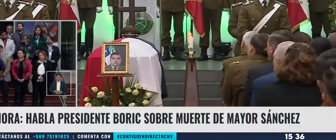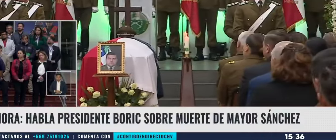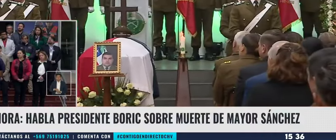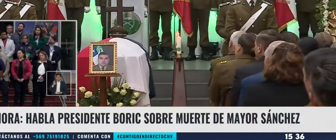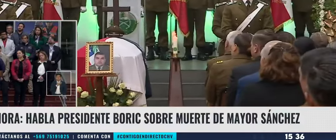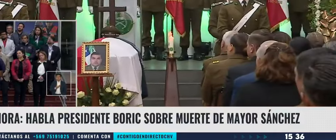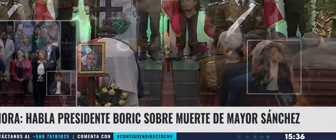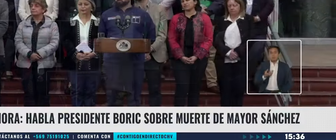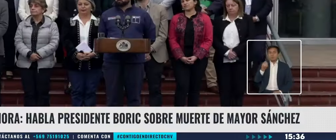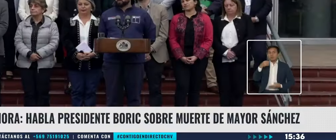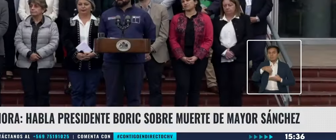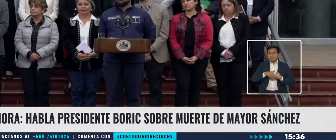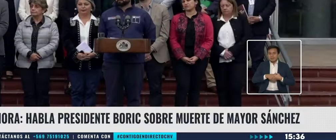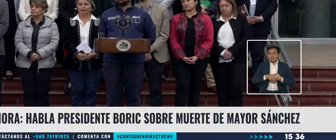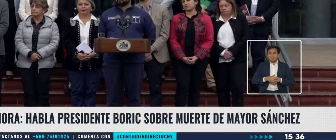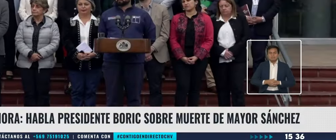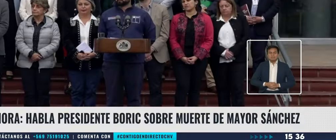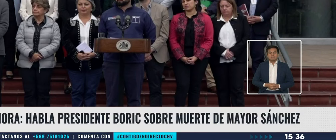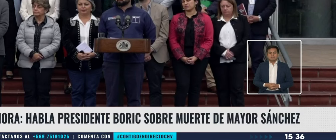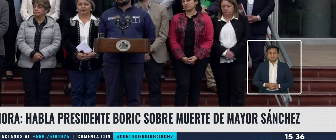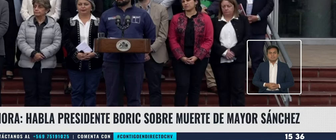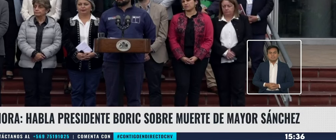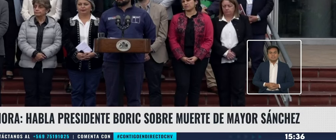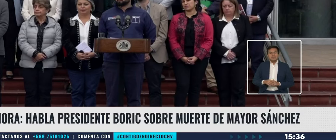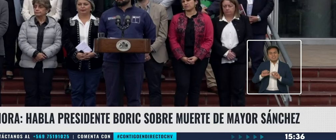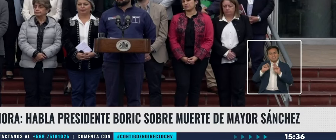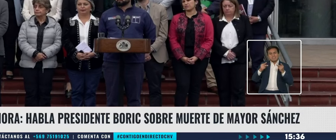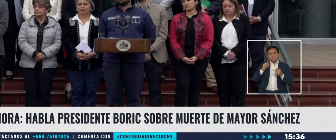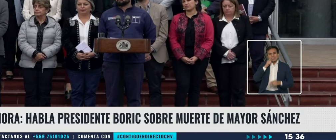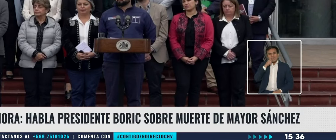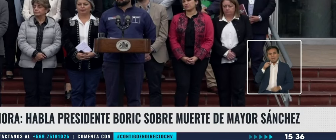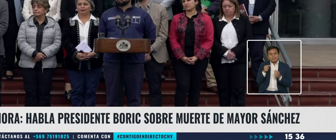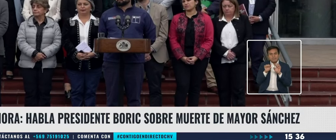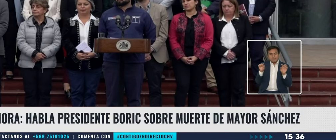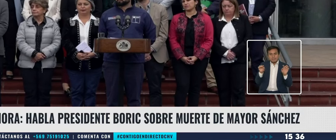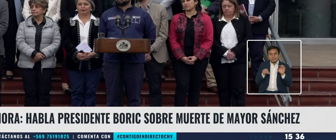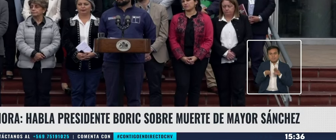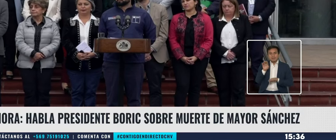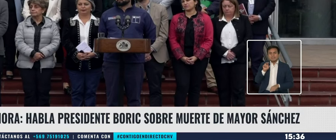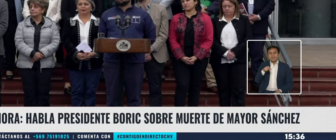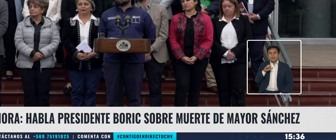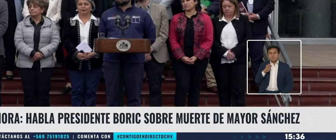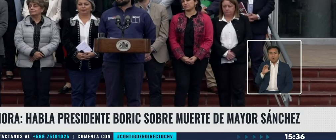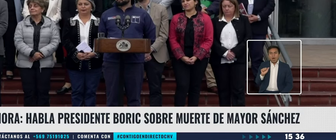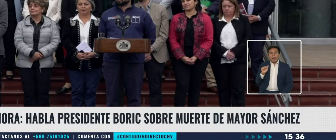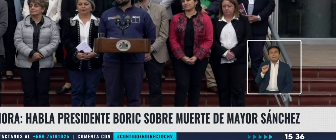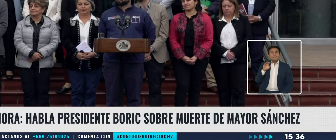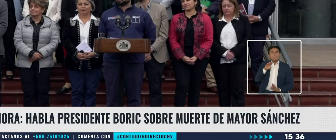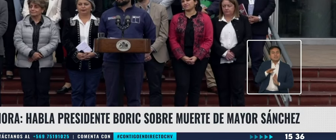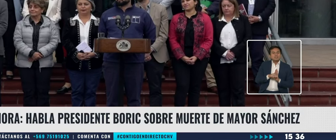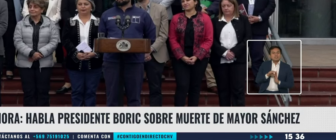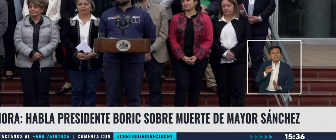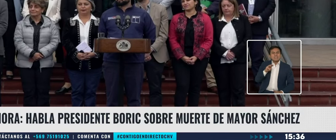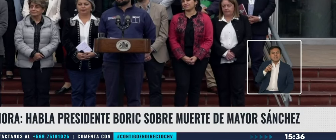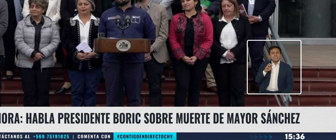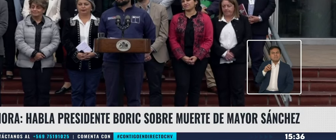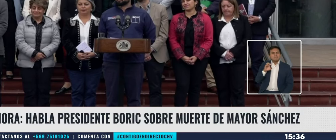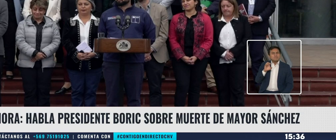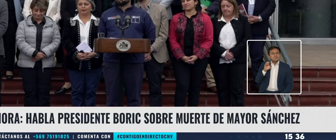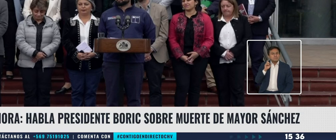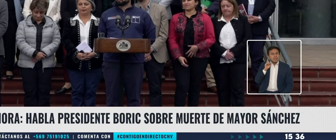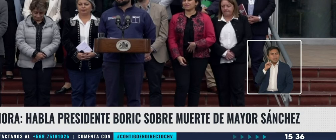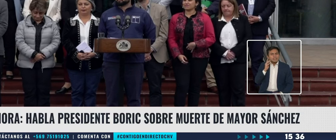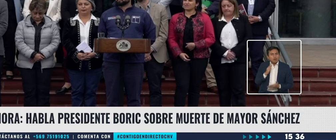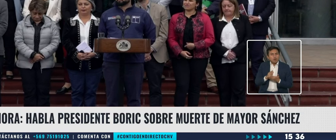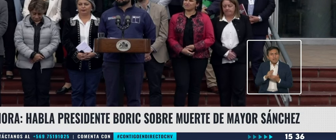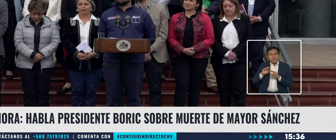Hola, presidente, buenas tardes. ¿Qué quiso decir con la frase más Narbona y menos Kreck? Hasta ahora